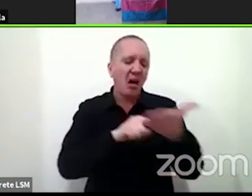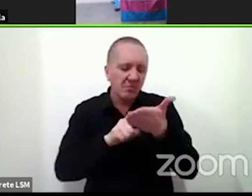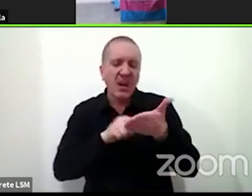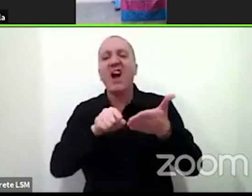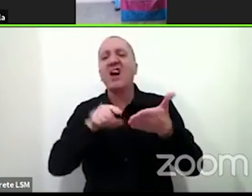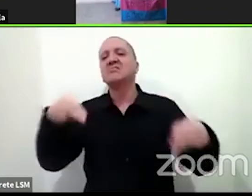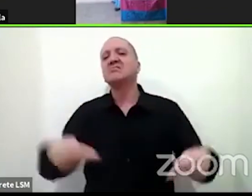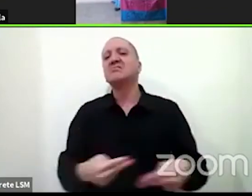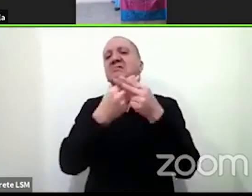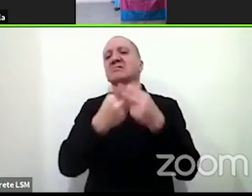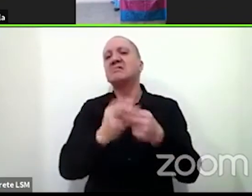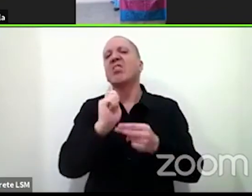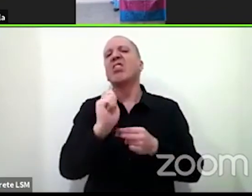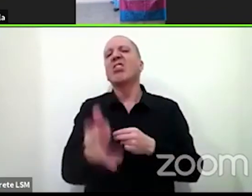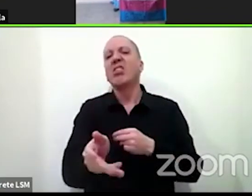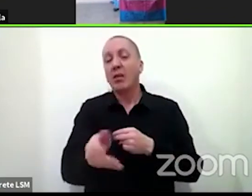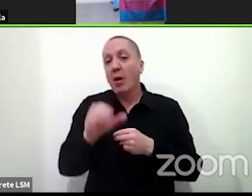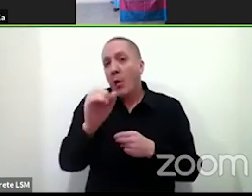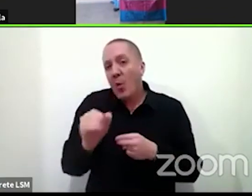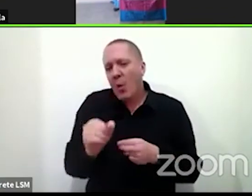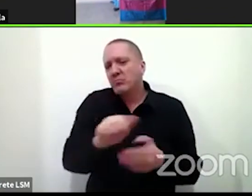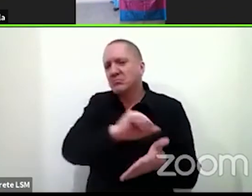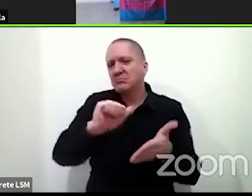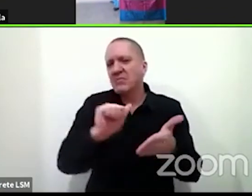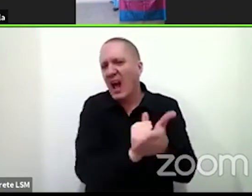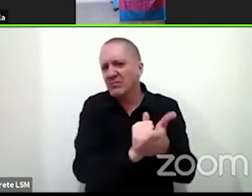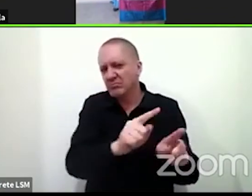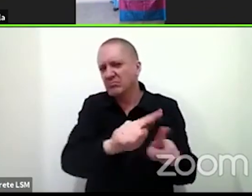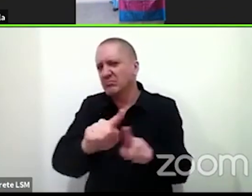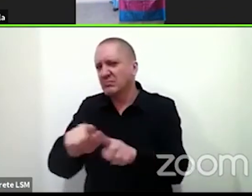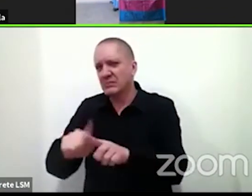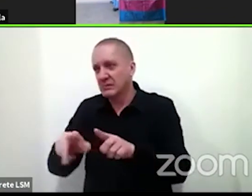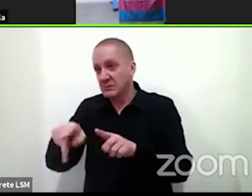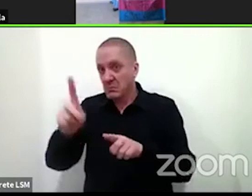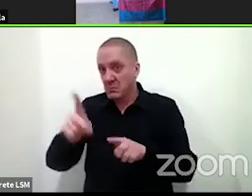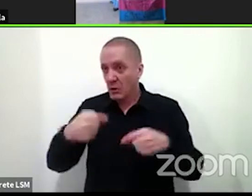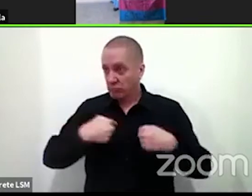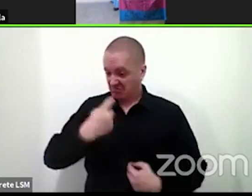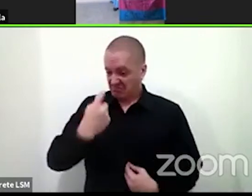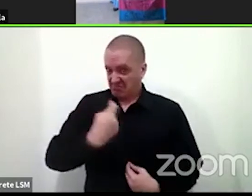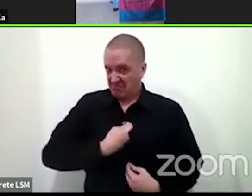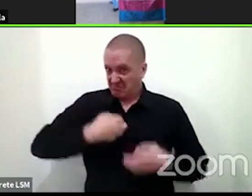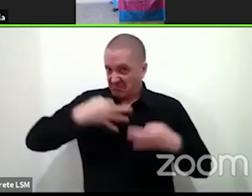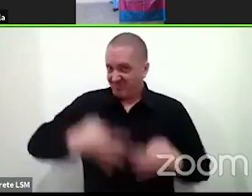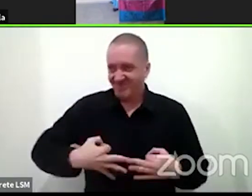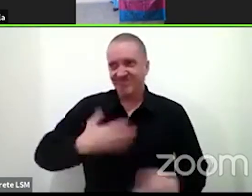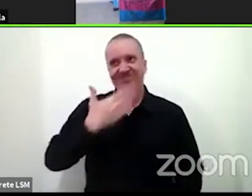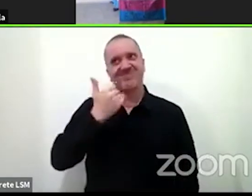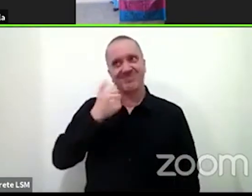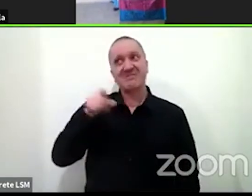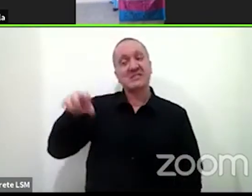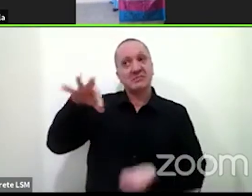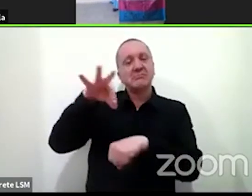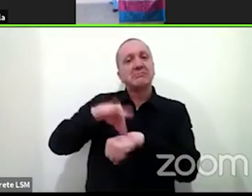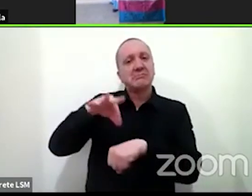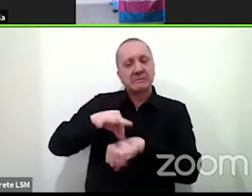o de acuerdo al registro de nuestros documentos oficiales. Esta negligencia médica ocasionó algunas